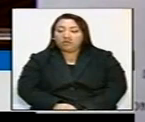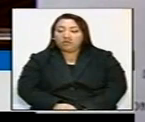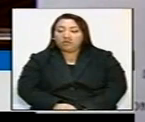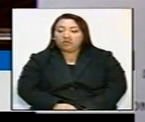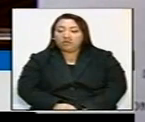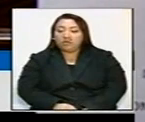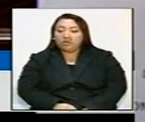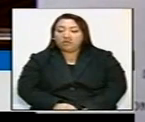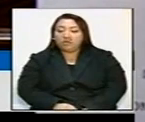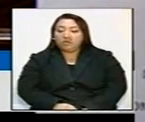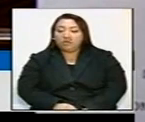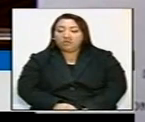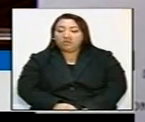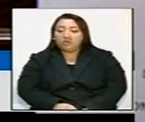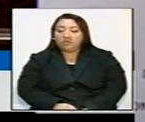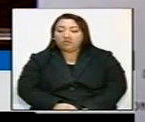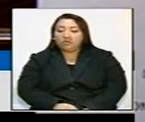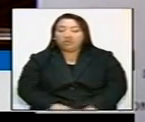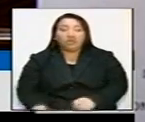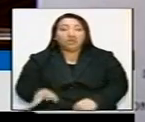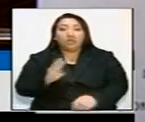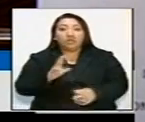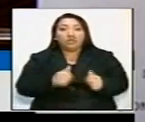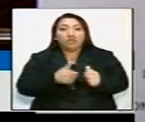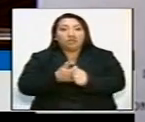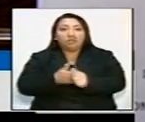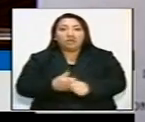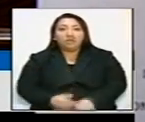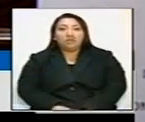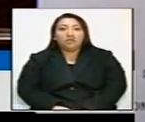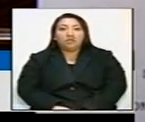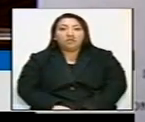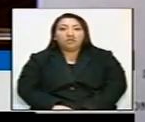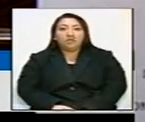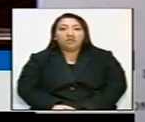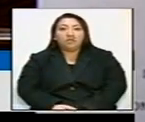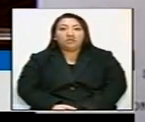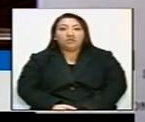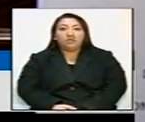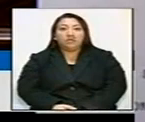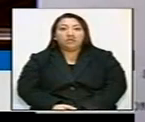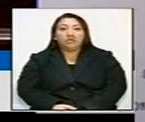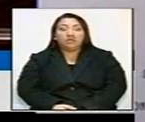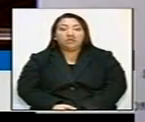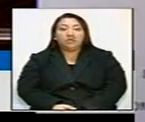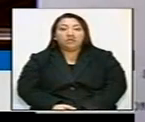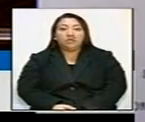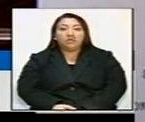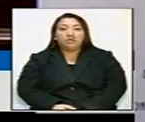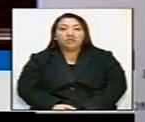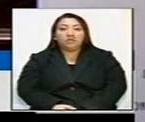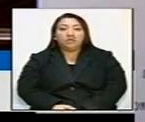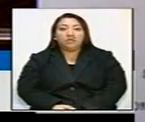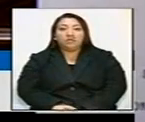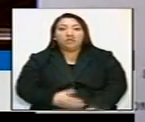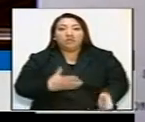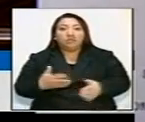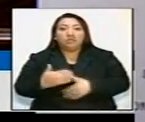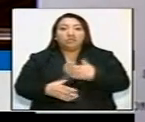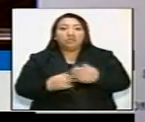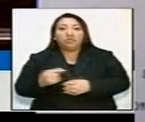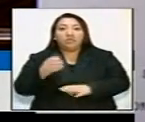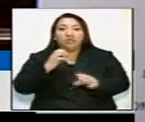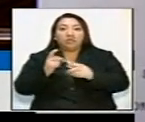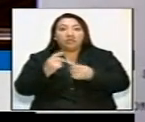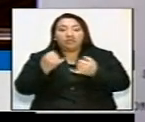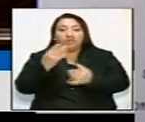a detalle de la implementación de las medidas del plan de competitividad. Esto es parte de un proceso no solamente de comunicación, sino también de